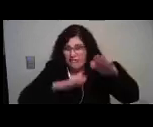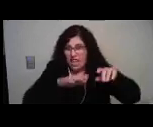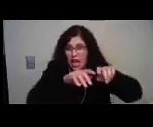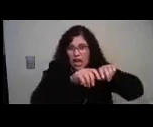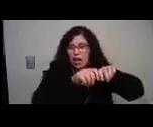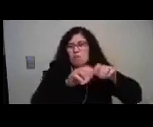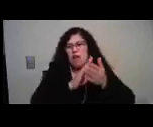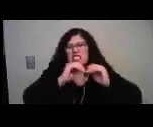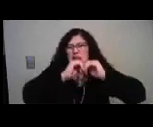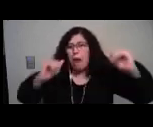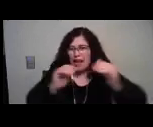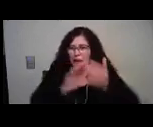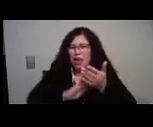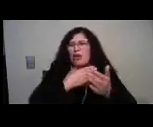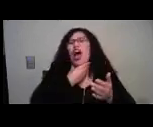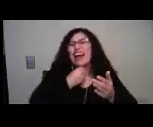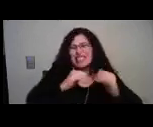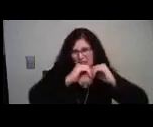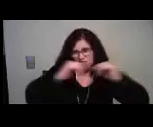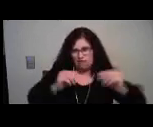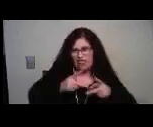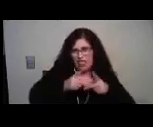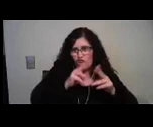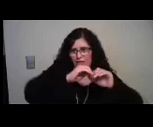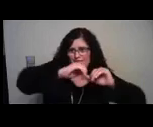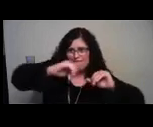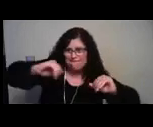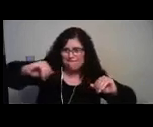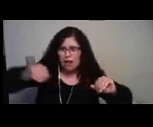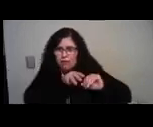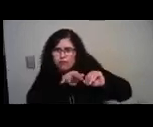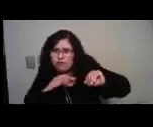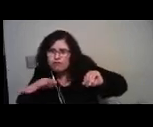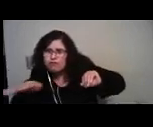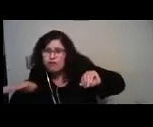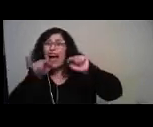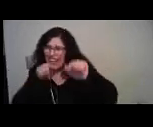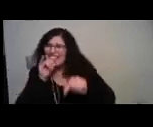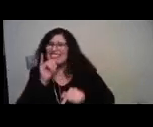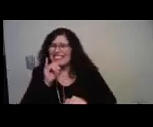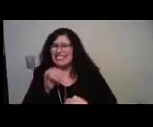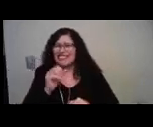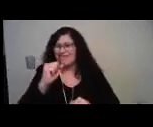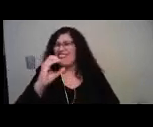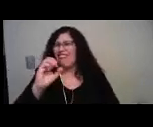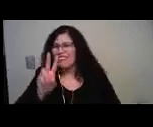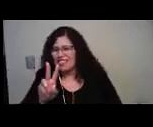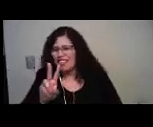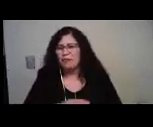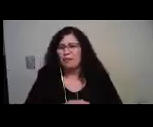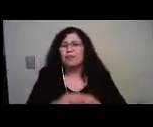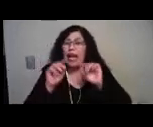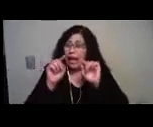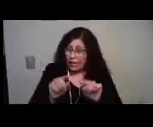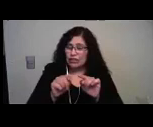obstruya completamente el vaso sanguíneo, eso sí, es muy probable que provoque sintomatología en las personas, ¿ya? Y eso